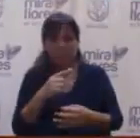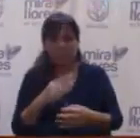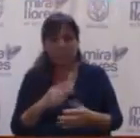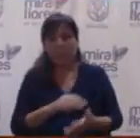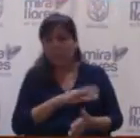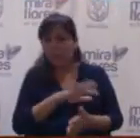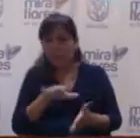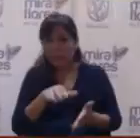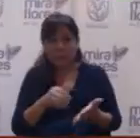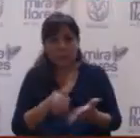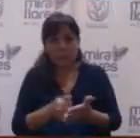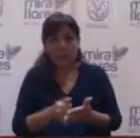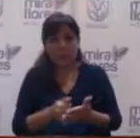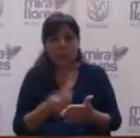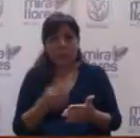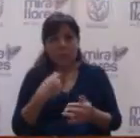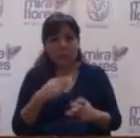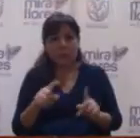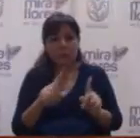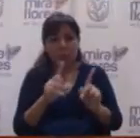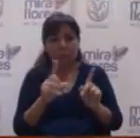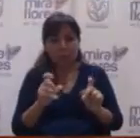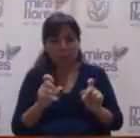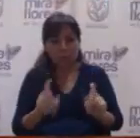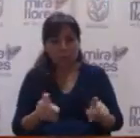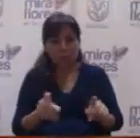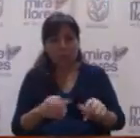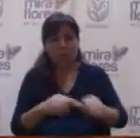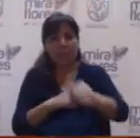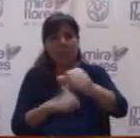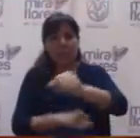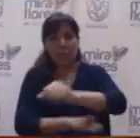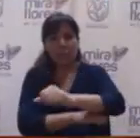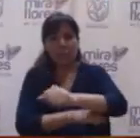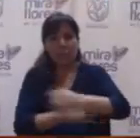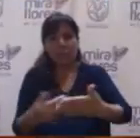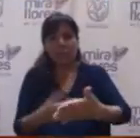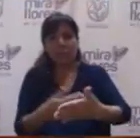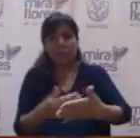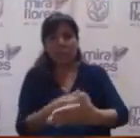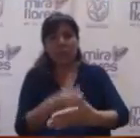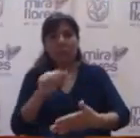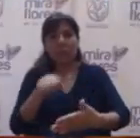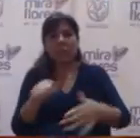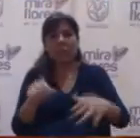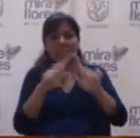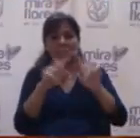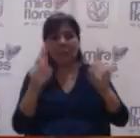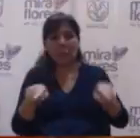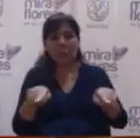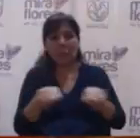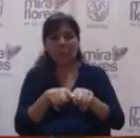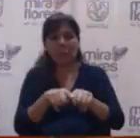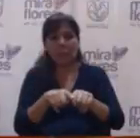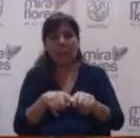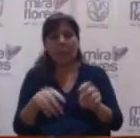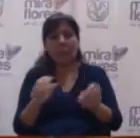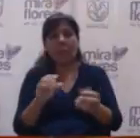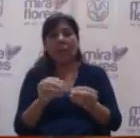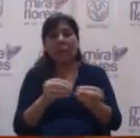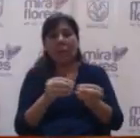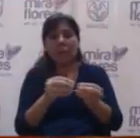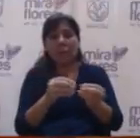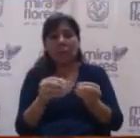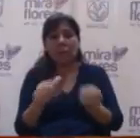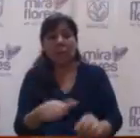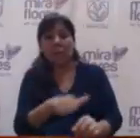al el puente nuevo que se ha hecho, sí, efectivamente había un letrero, pero en la reparación del otro puente